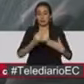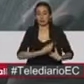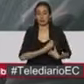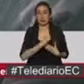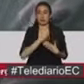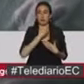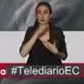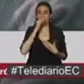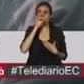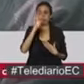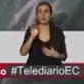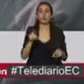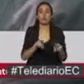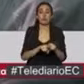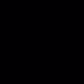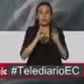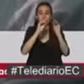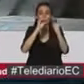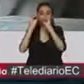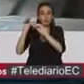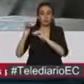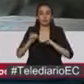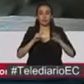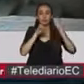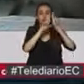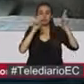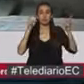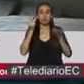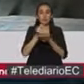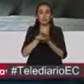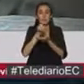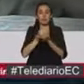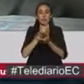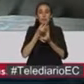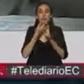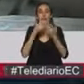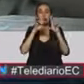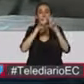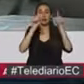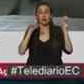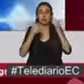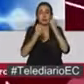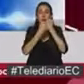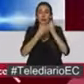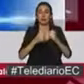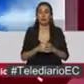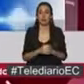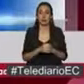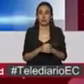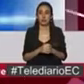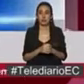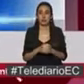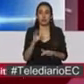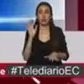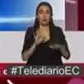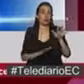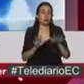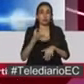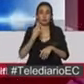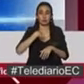COVID-19. Así lo manifiesta Sebastián Pérez, gerente comercial de la empresa que forma parte del grupo. Somos, digamos, beneficiarios de